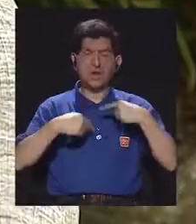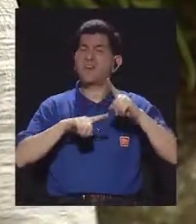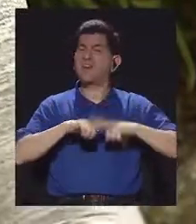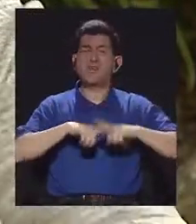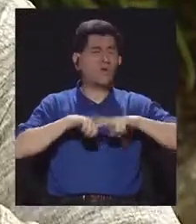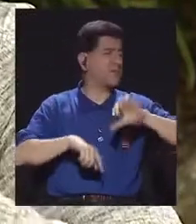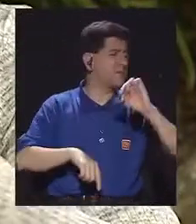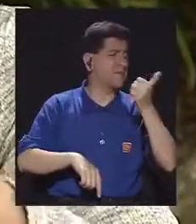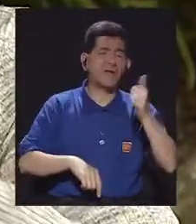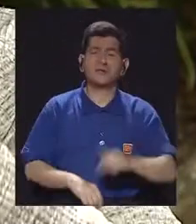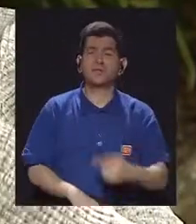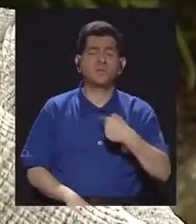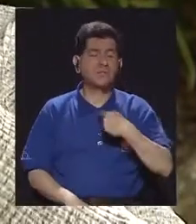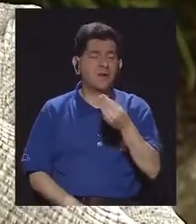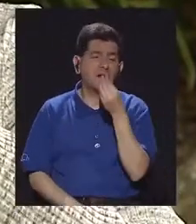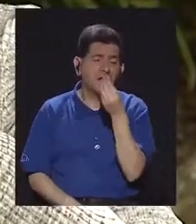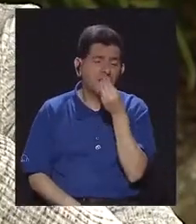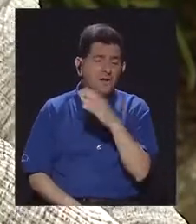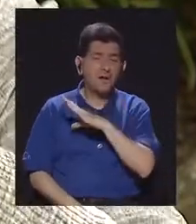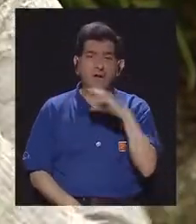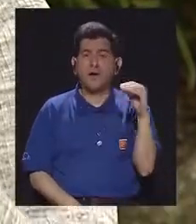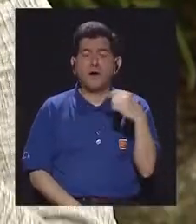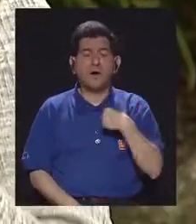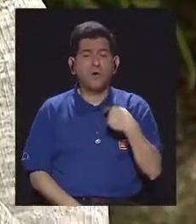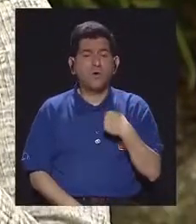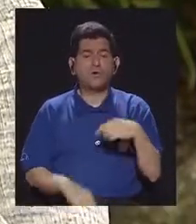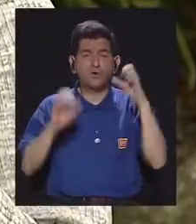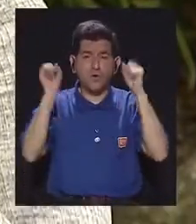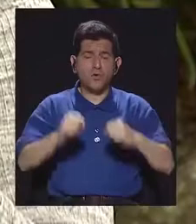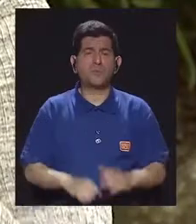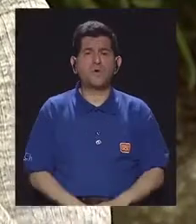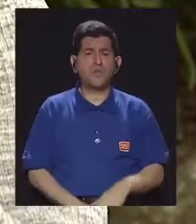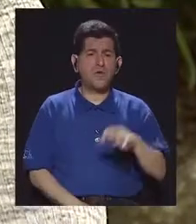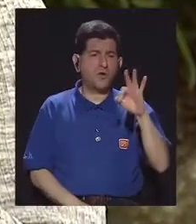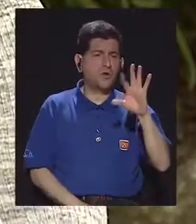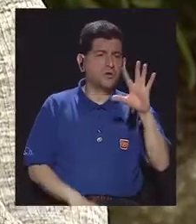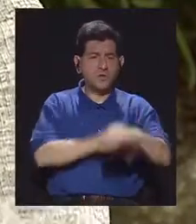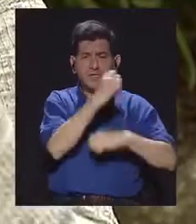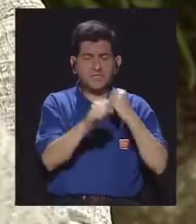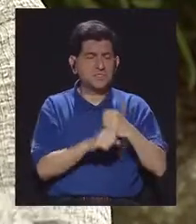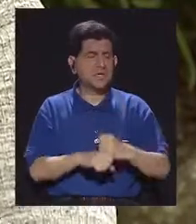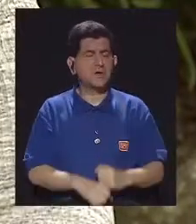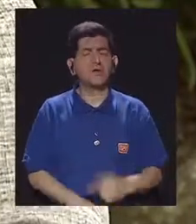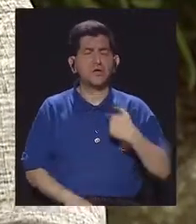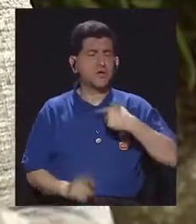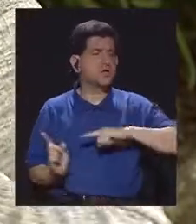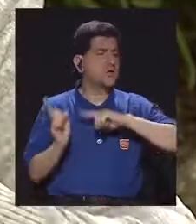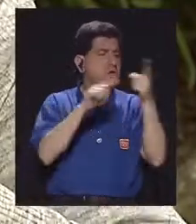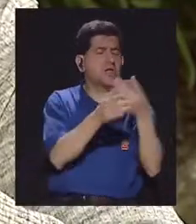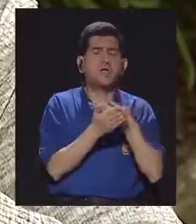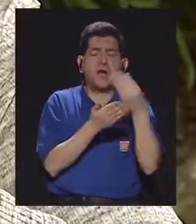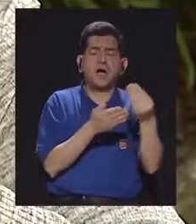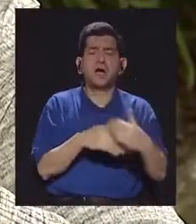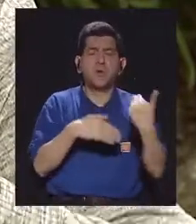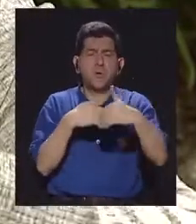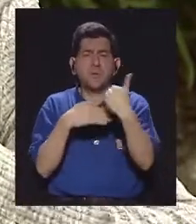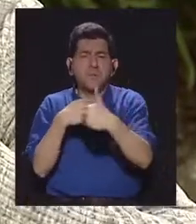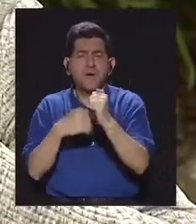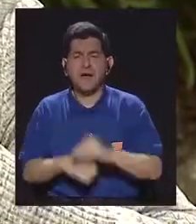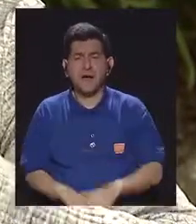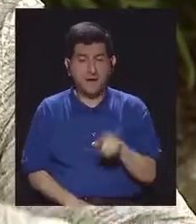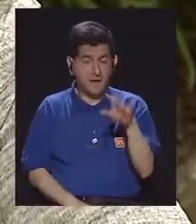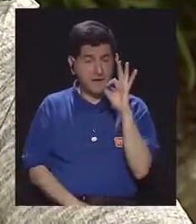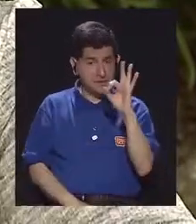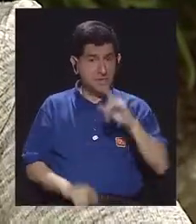no dependo de nadie para comer o para salir con mi bolsito con los 95 años e ir a comprar mi pancito y traerlo. Eso es muy